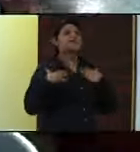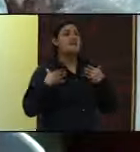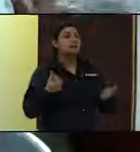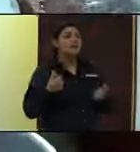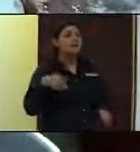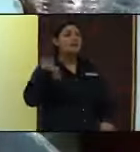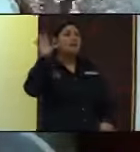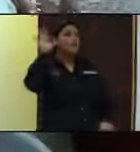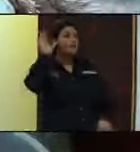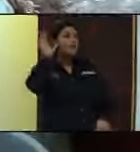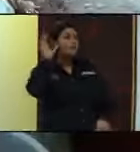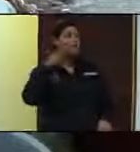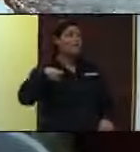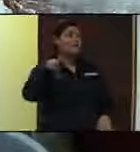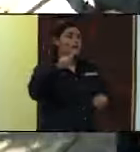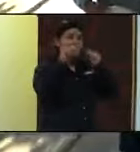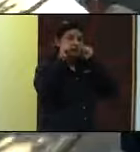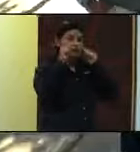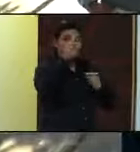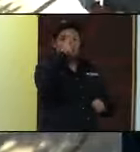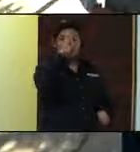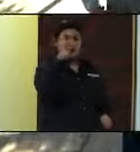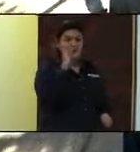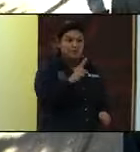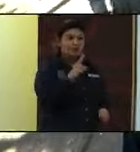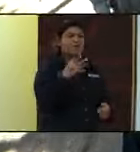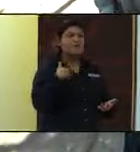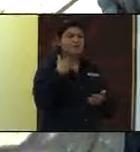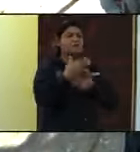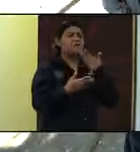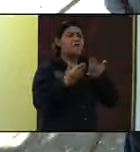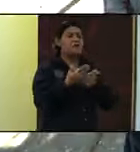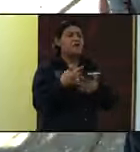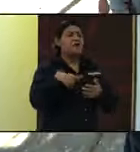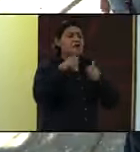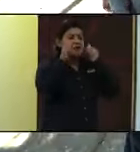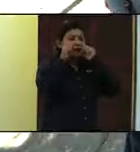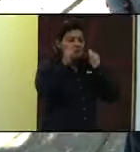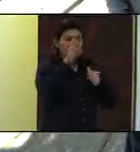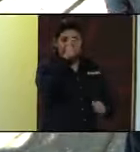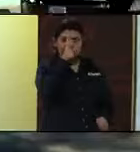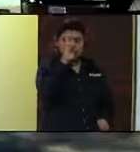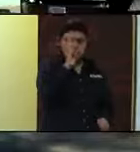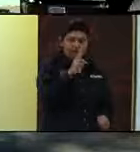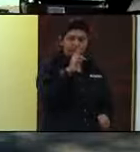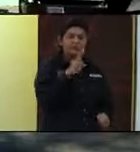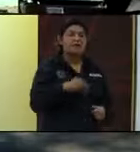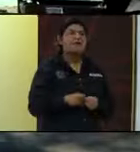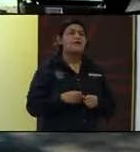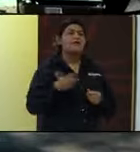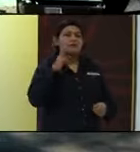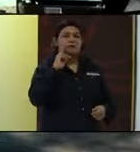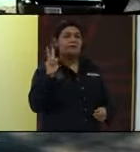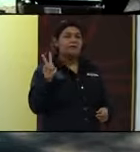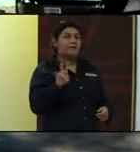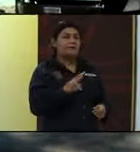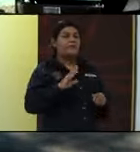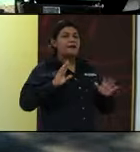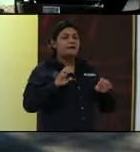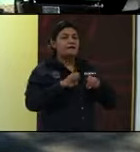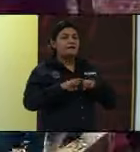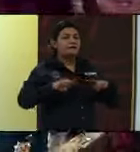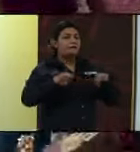escucharon, que atendieron con respeto mi propuesta, que atendieron con respeto también la solución. Y miren, ahí está el equipo